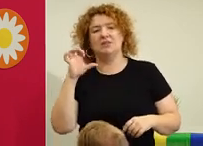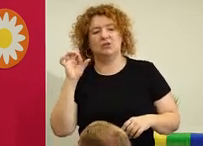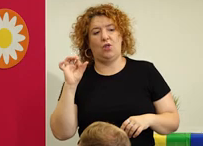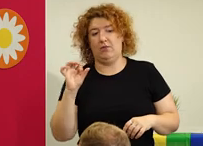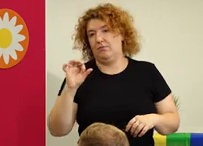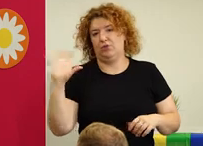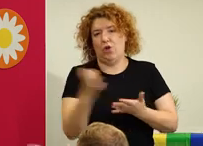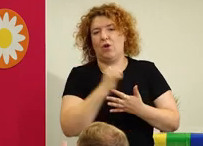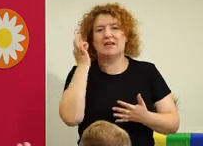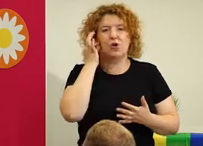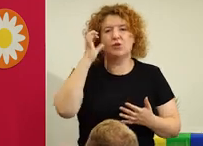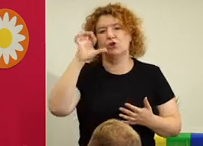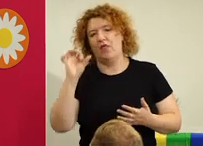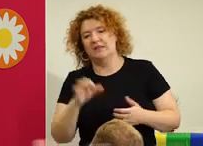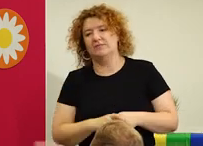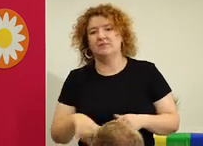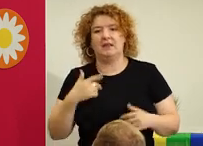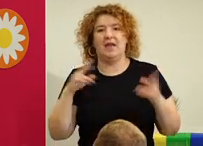LGTBI y que viva la furia trans!